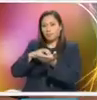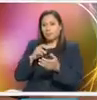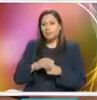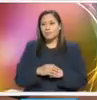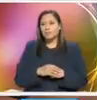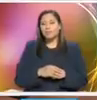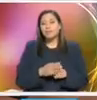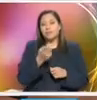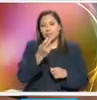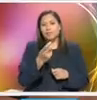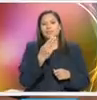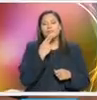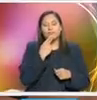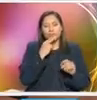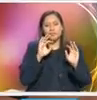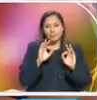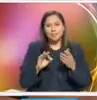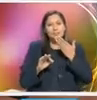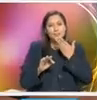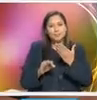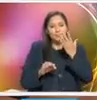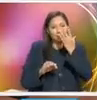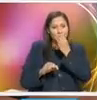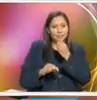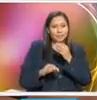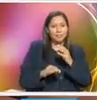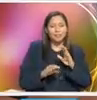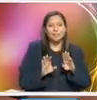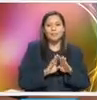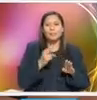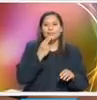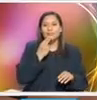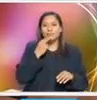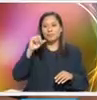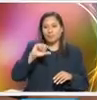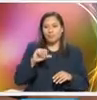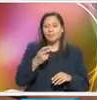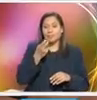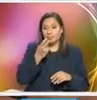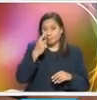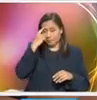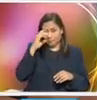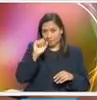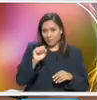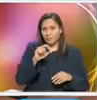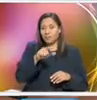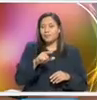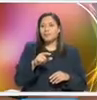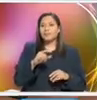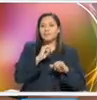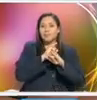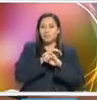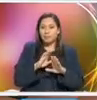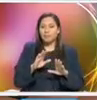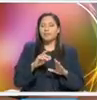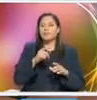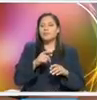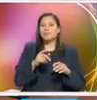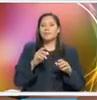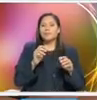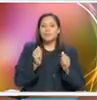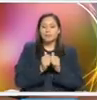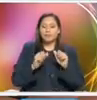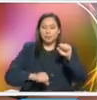es lo que finalmente la ha hecho funcionar tan maravillosamente como funciona el día de hoy. Bueno, este concepto llevado a información relacionada